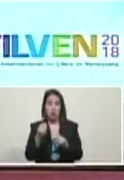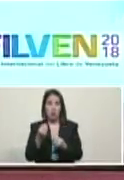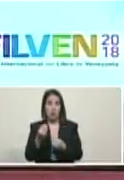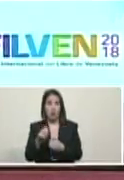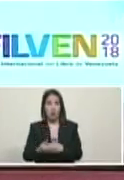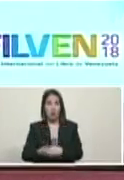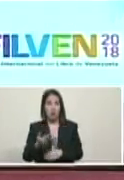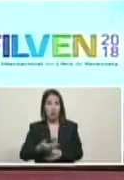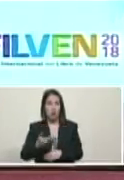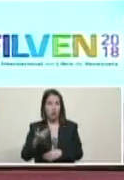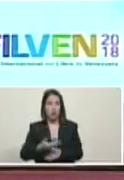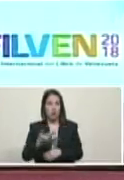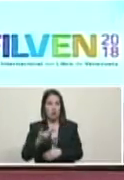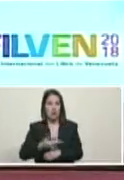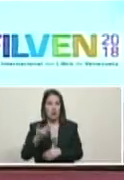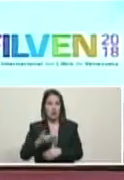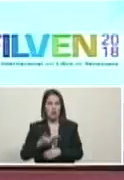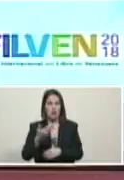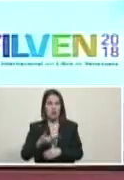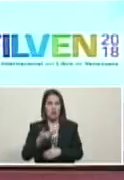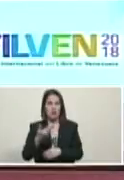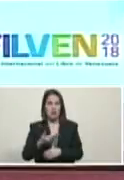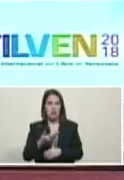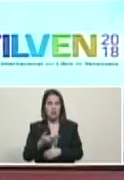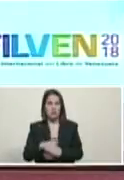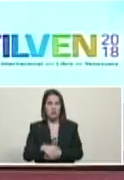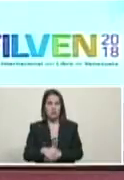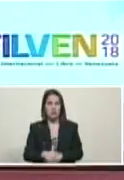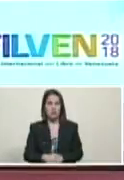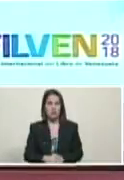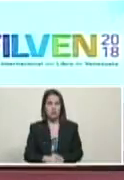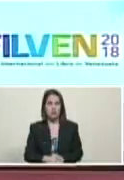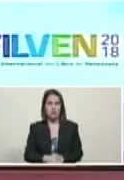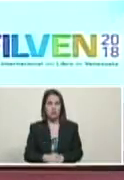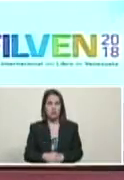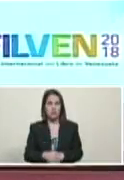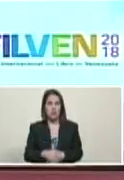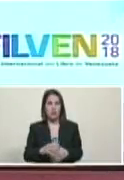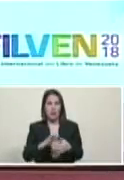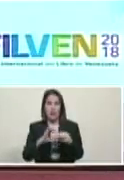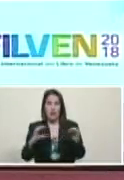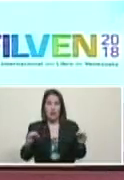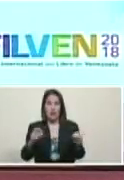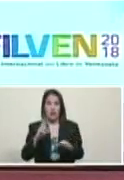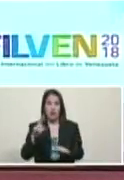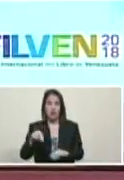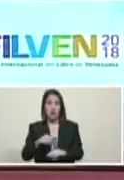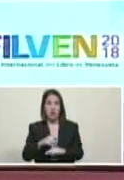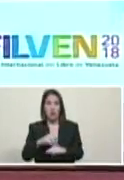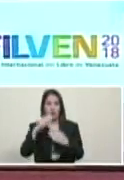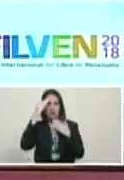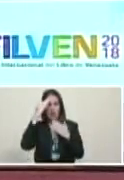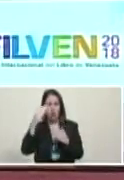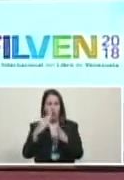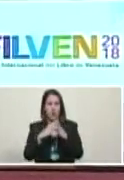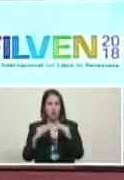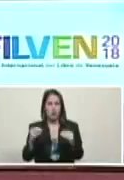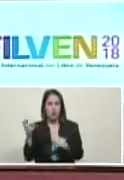importancia, lo estamos transmitiendo en cadena nacional de radio y televisión. Saludo a toda